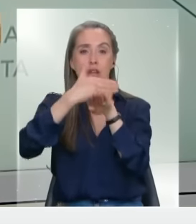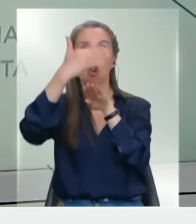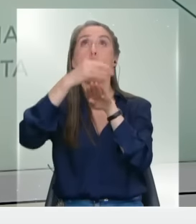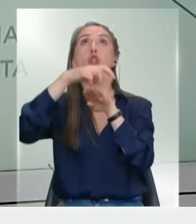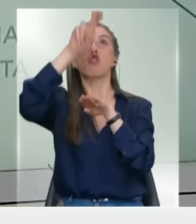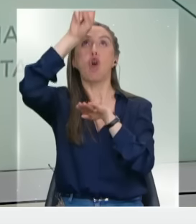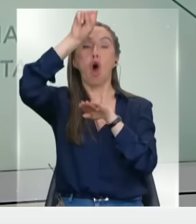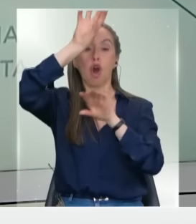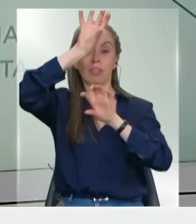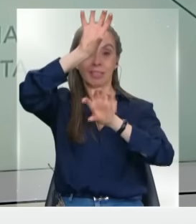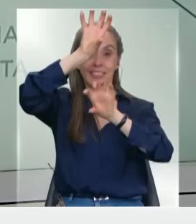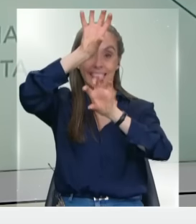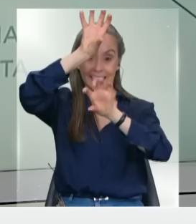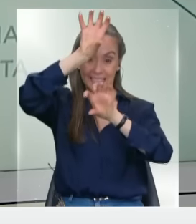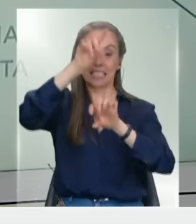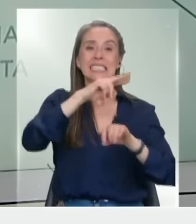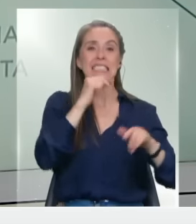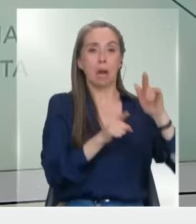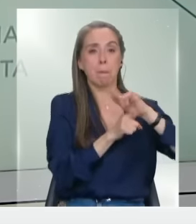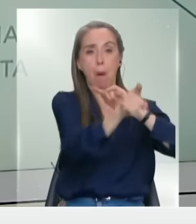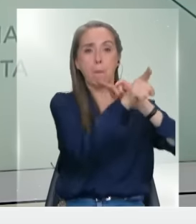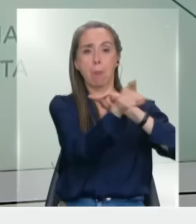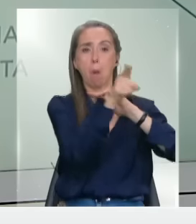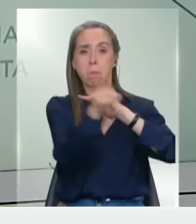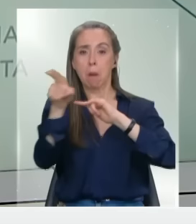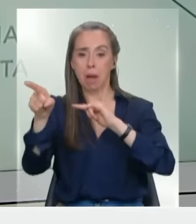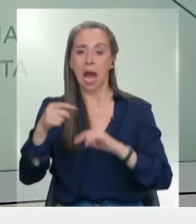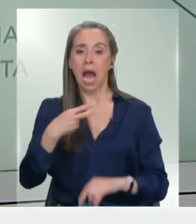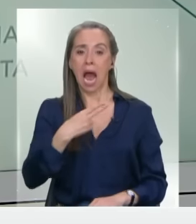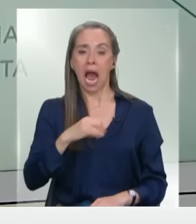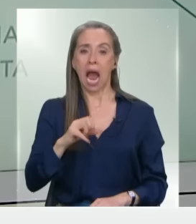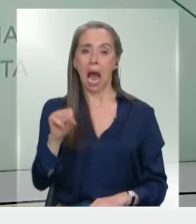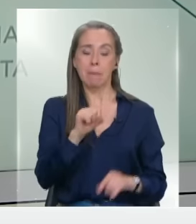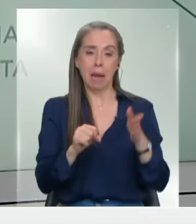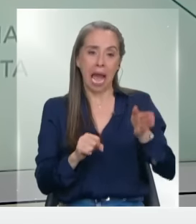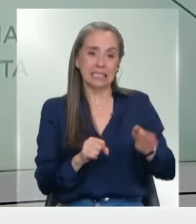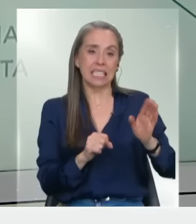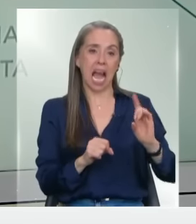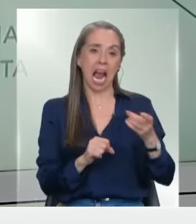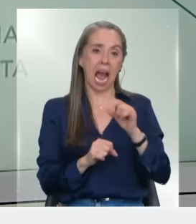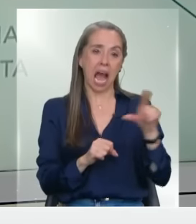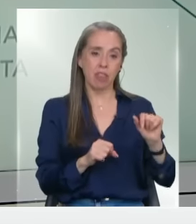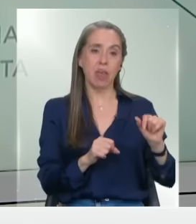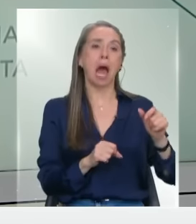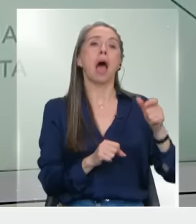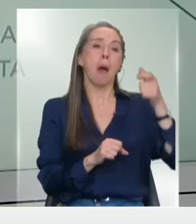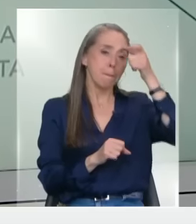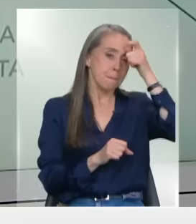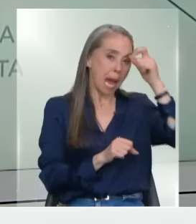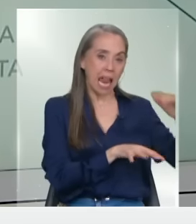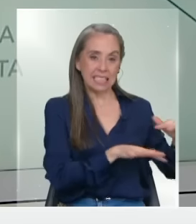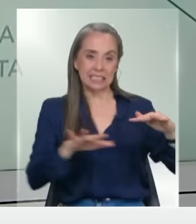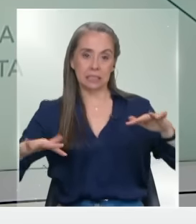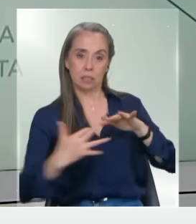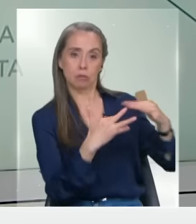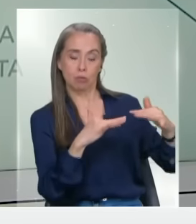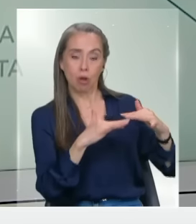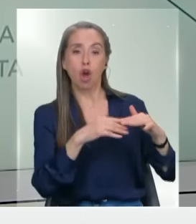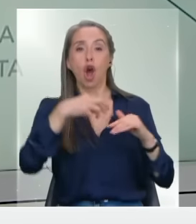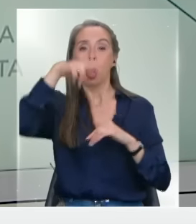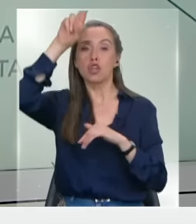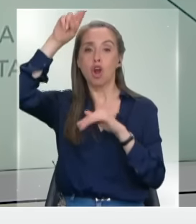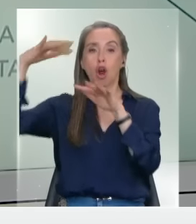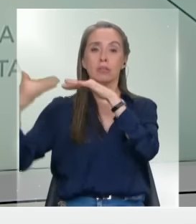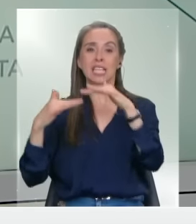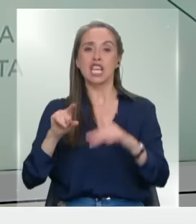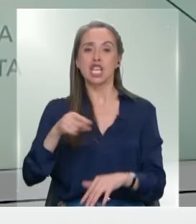norte. Los ataques que está librando Israel, por un lado con Hamas en la franja de Gaza, milicianos palestinos, y por el norte con los